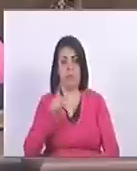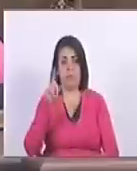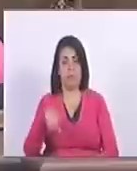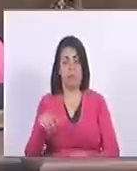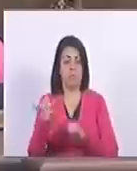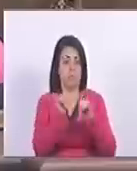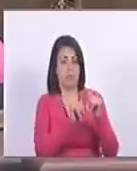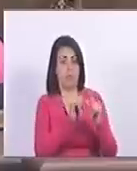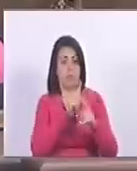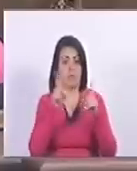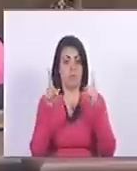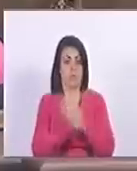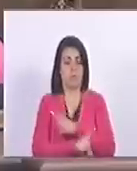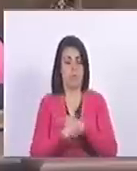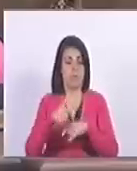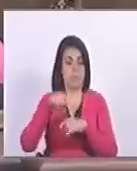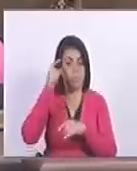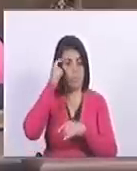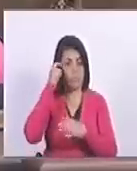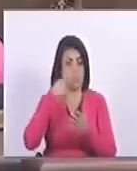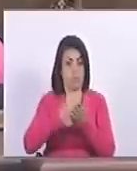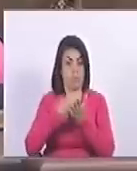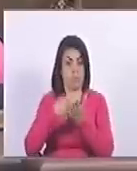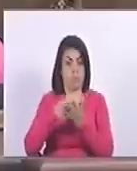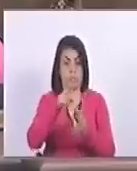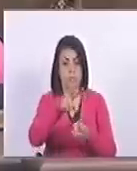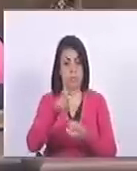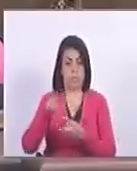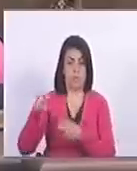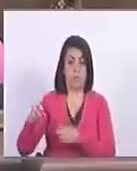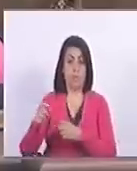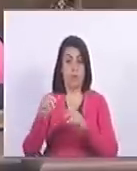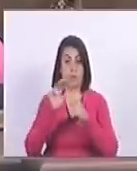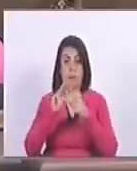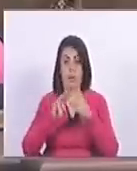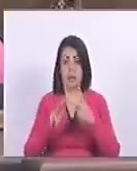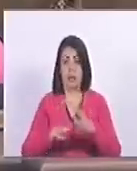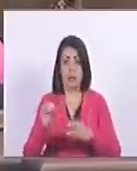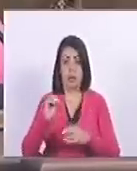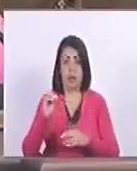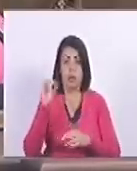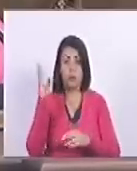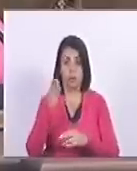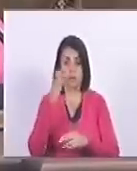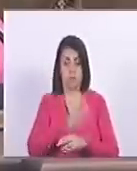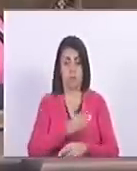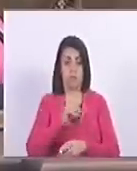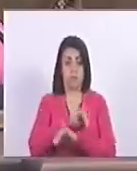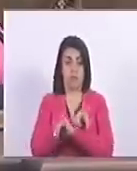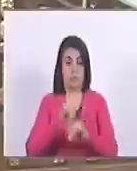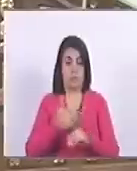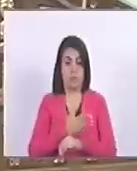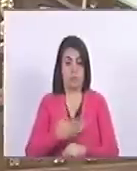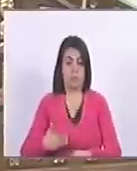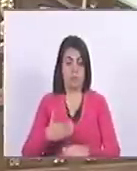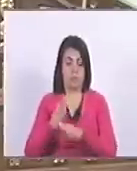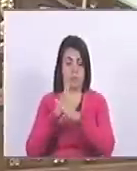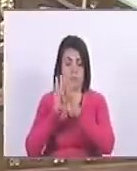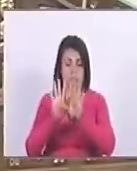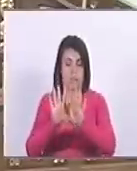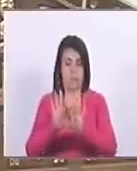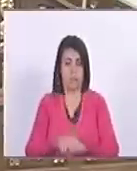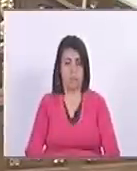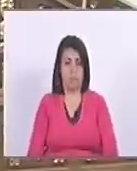tipo de cambio vigente para la fecha del pago del tributo, accesorio o sanción. Esto, señor presidente. Un segundo,